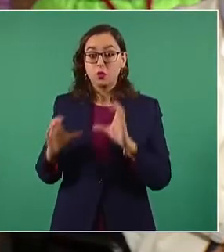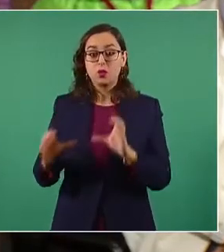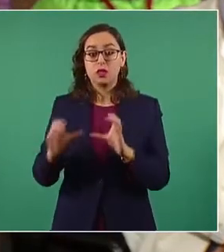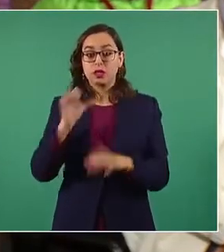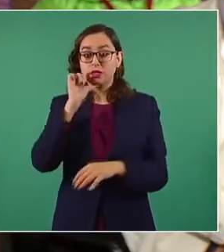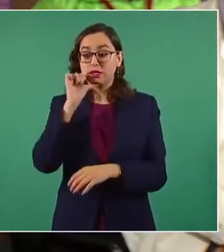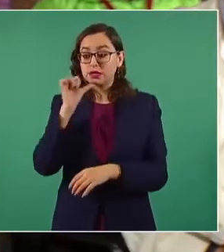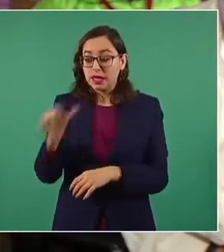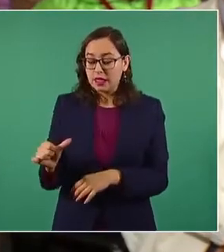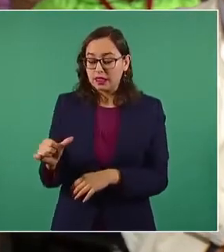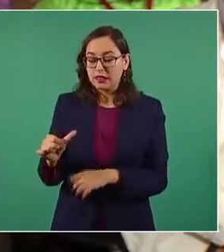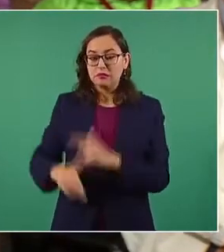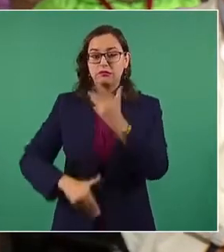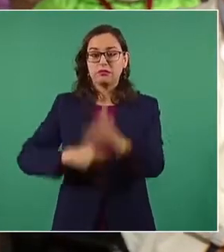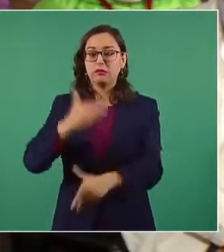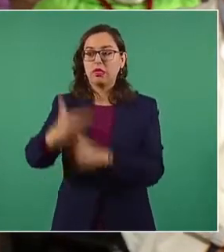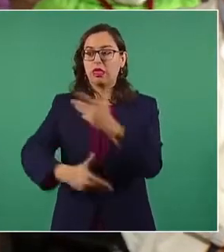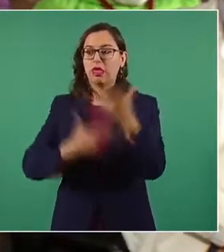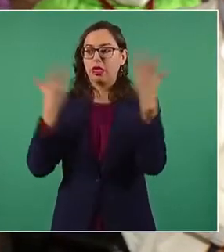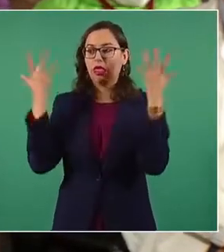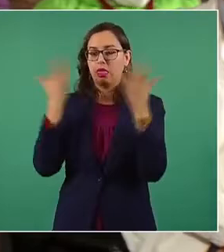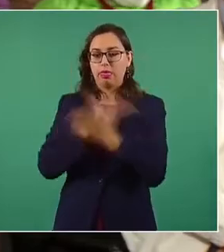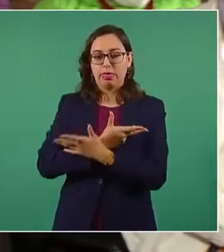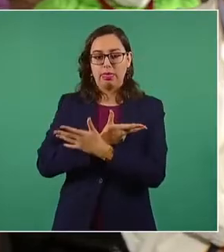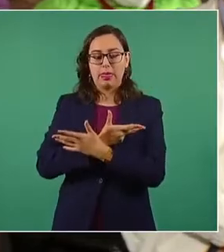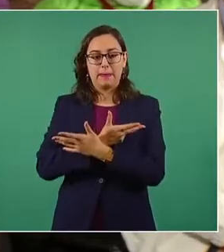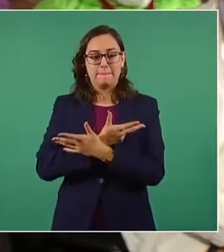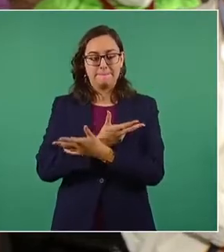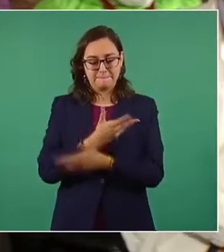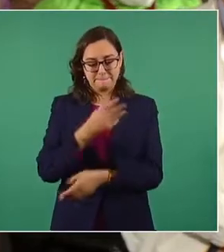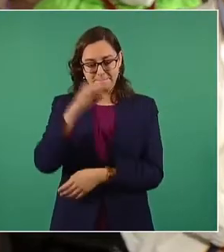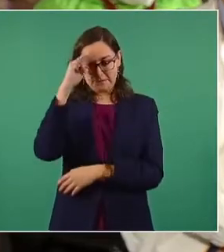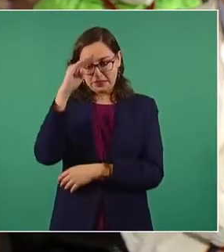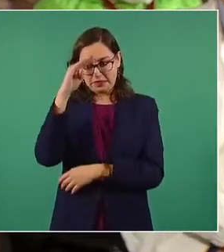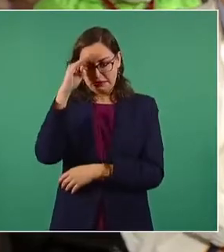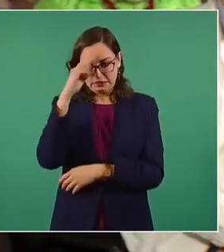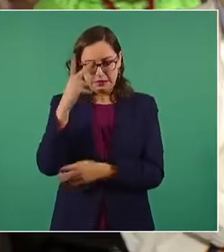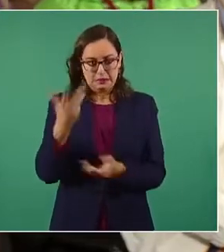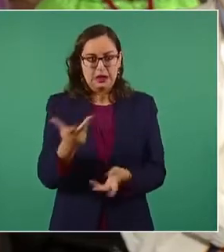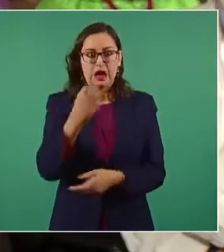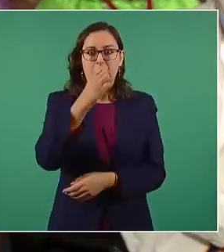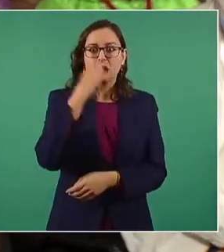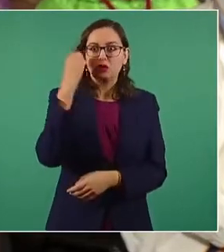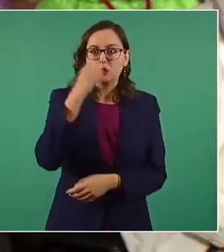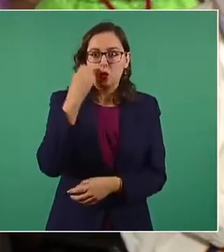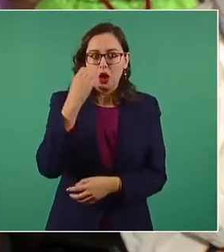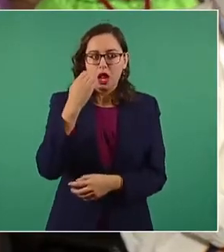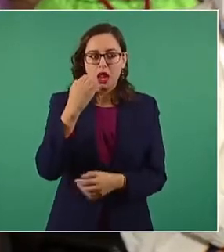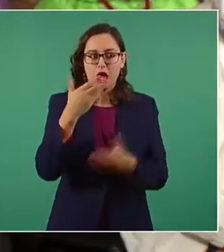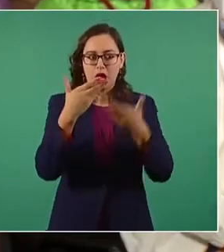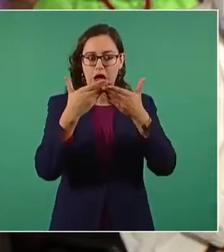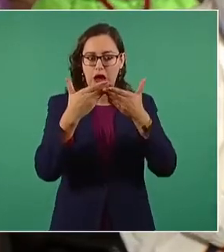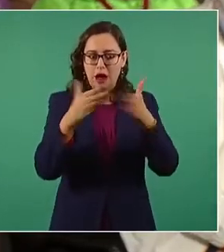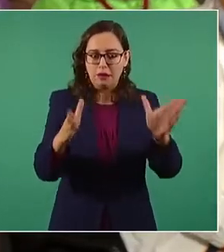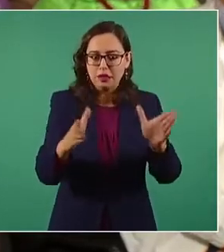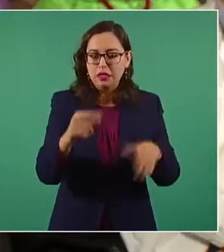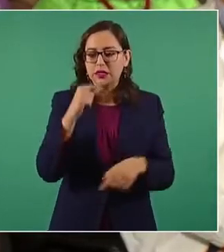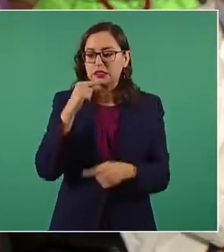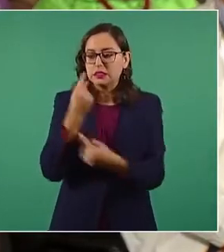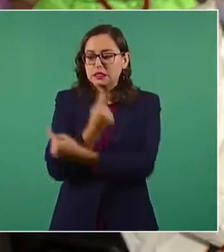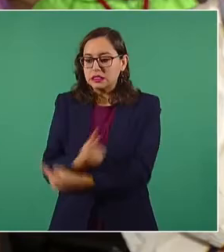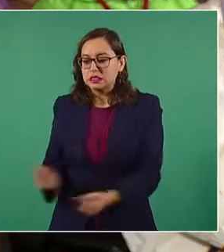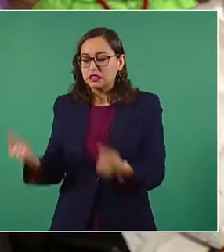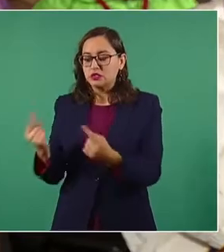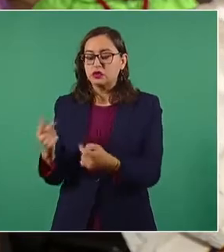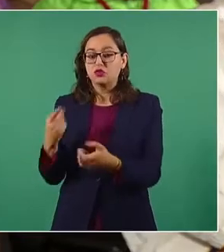lo que ella comenta en entrevistas. Entonces, preguntar con este regreso a clases si hay un protocolo especial para estos niños que tengan